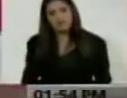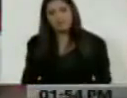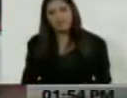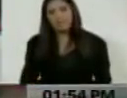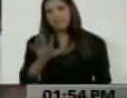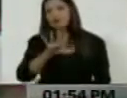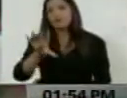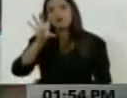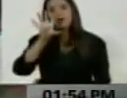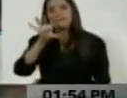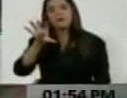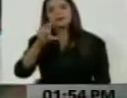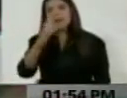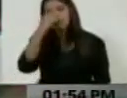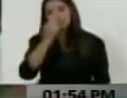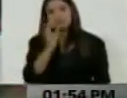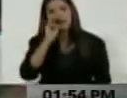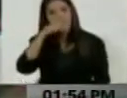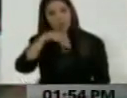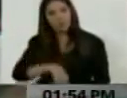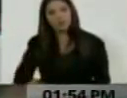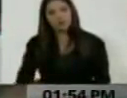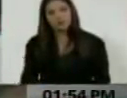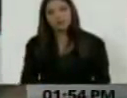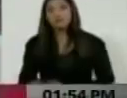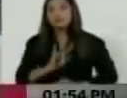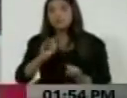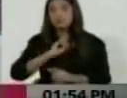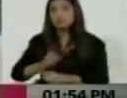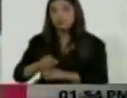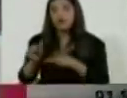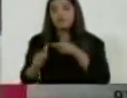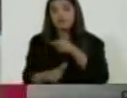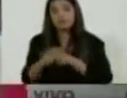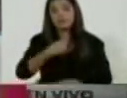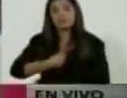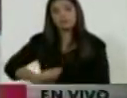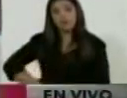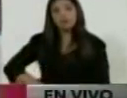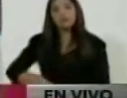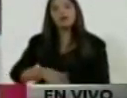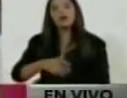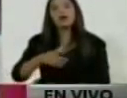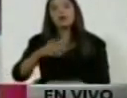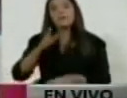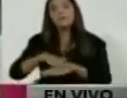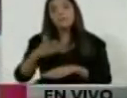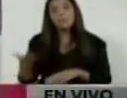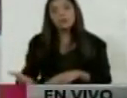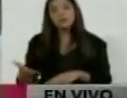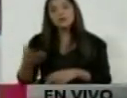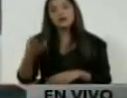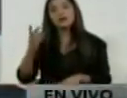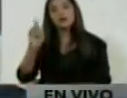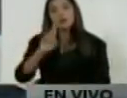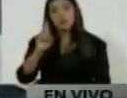de la patria, Ezequiel Zamora. He dado instrucciones al vicepresidente para que la Procuraduría General de la